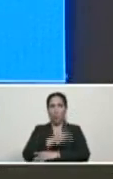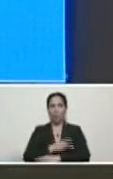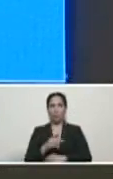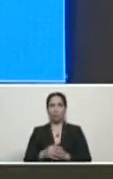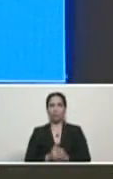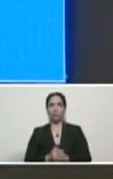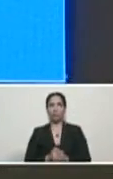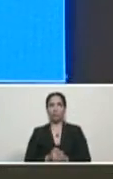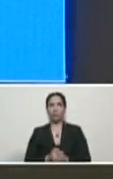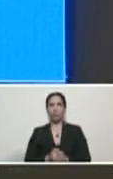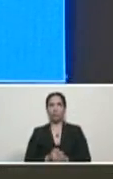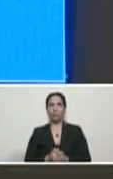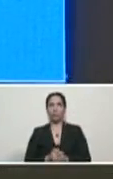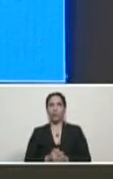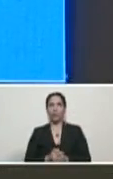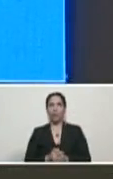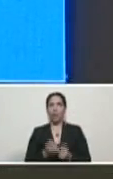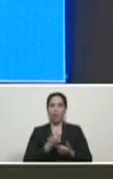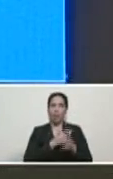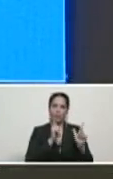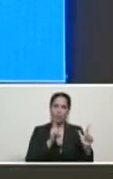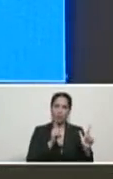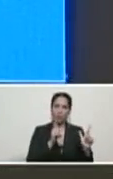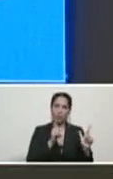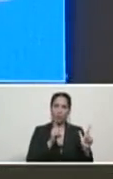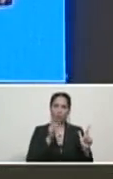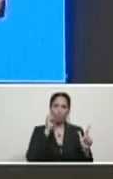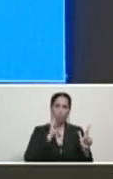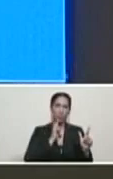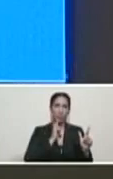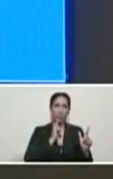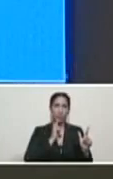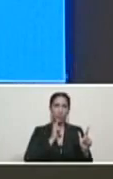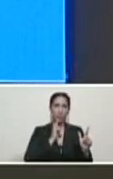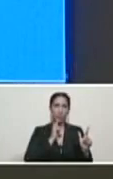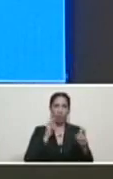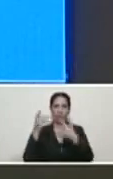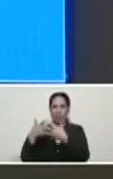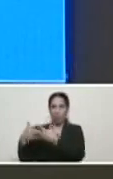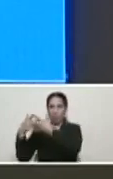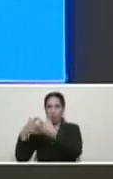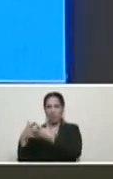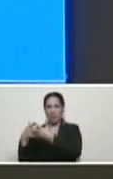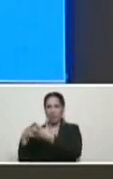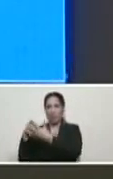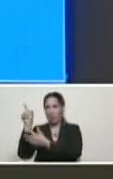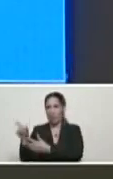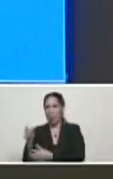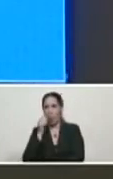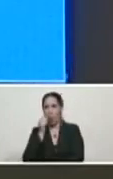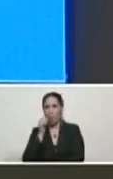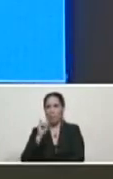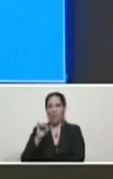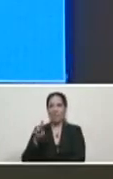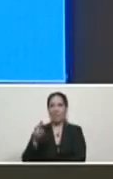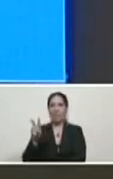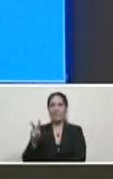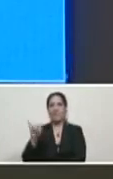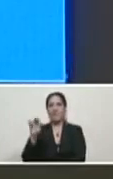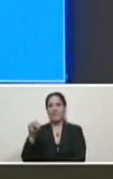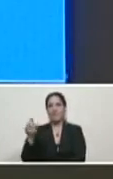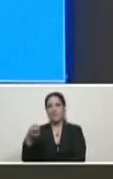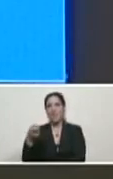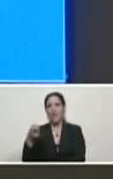epistolario entre el libertador Simón Bolívar y un agente estadounidense. Le tocó al